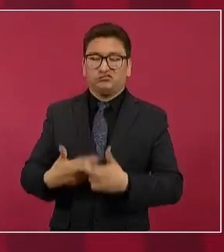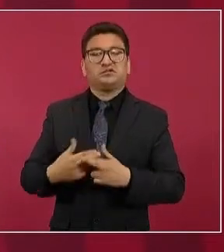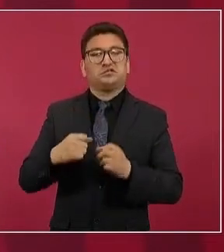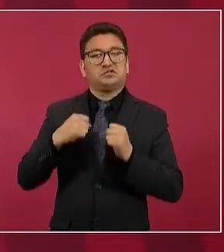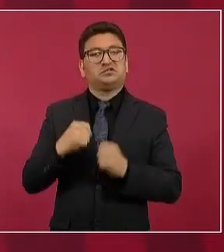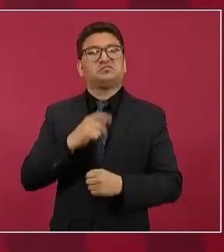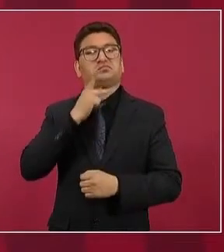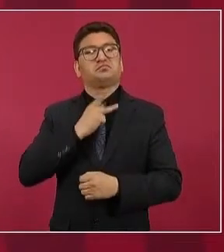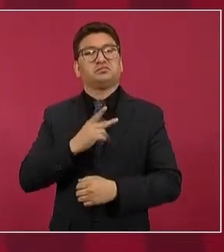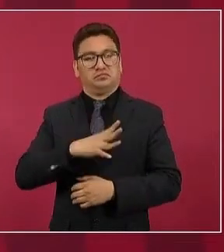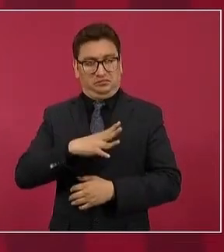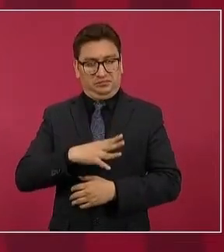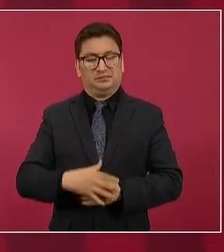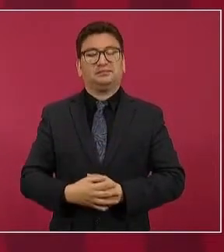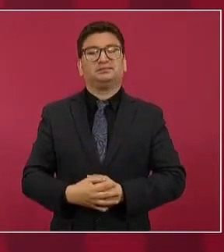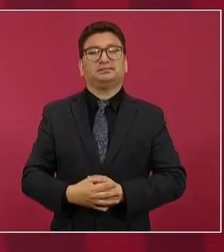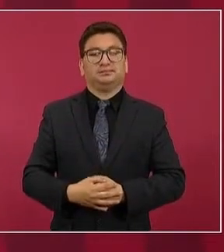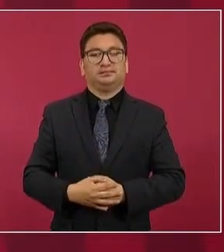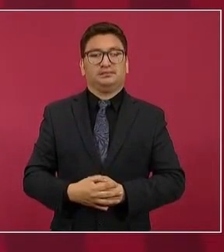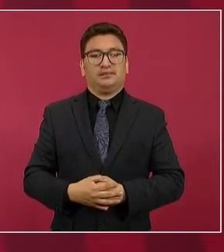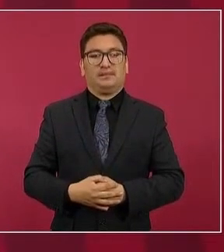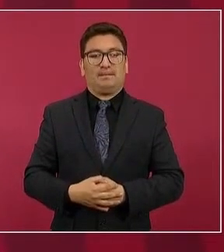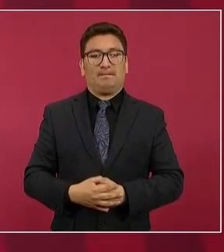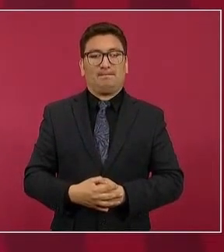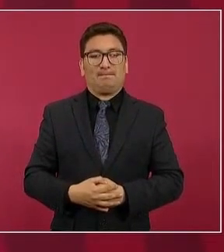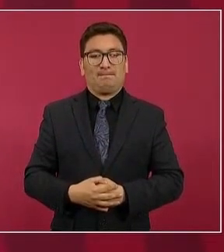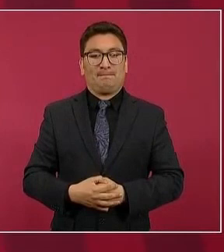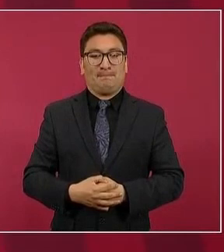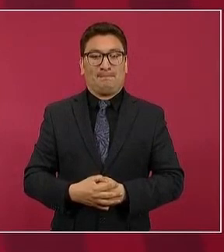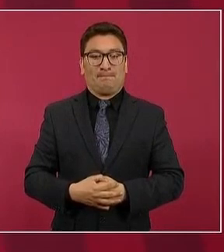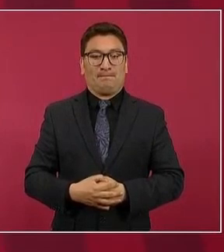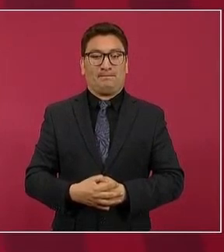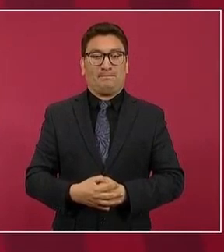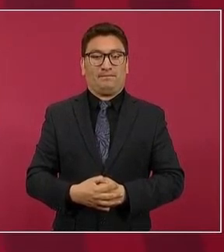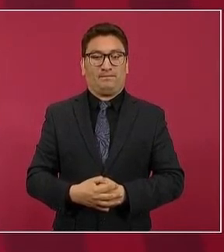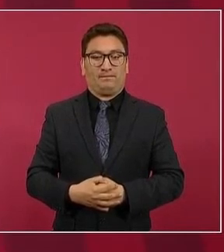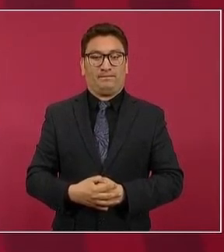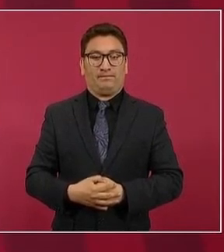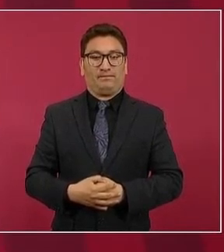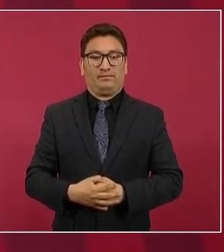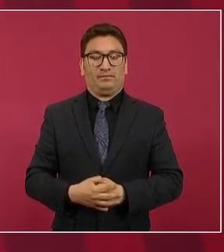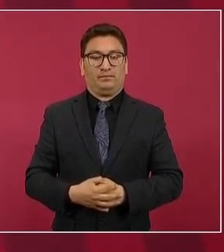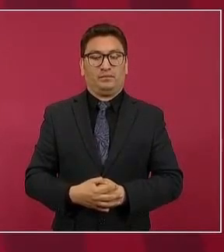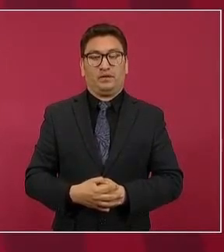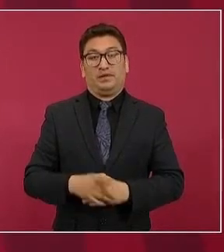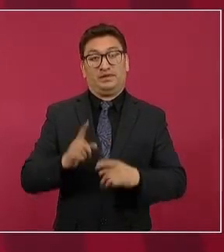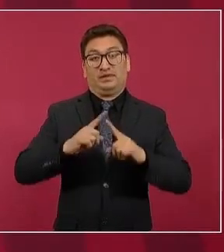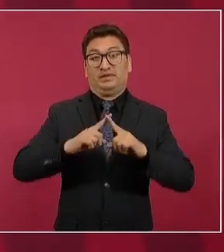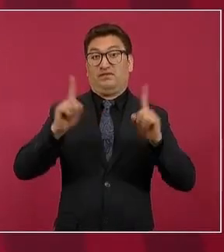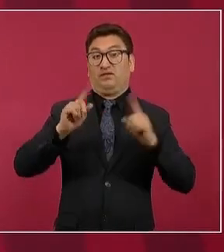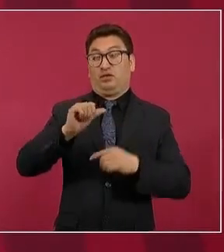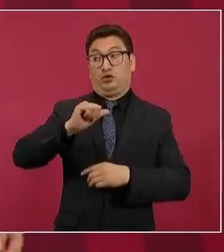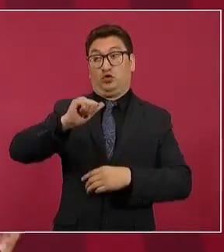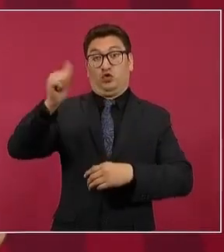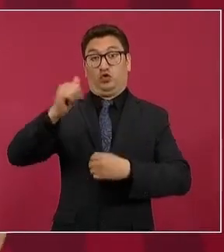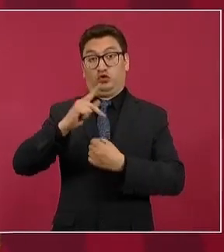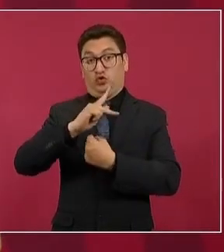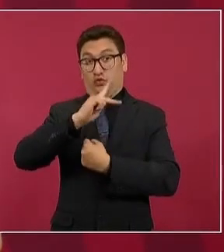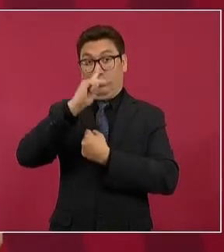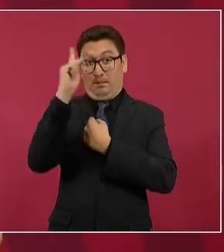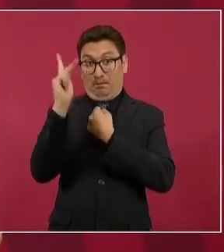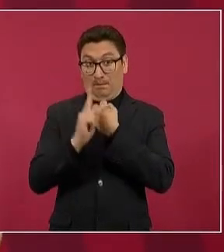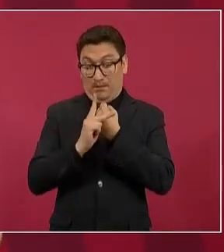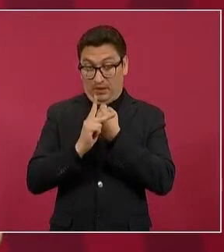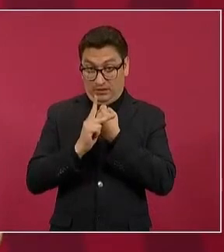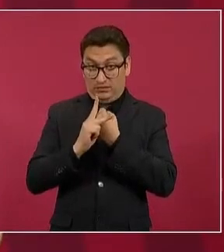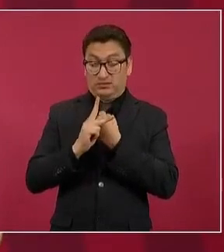petróleo. No es el caso de otros países petroleros que tienen